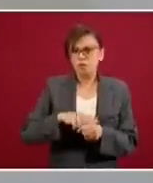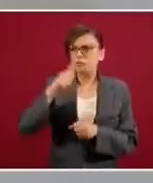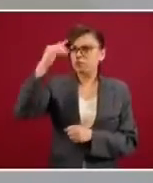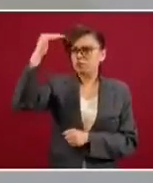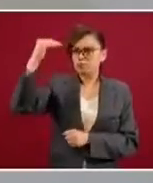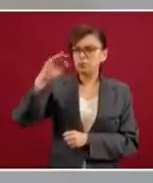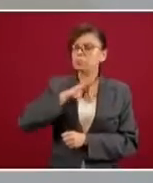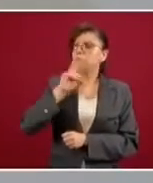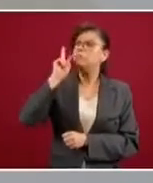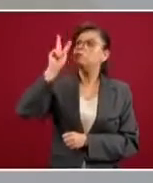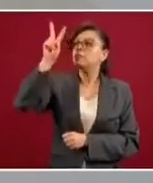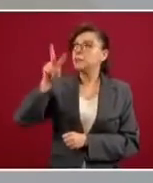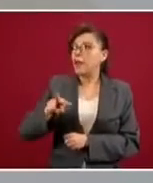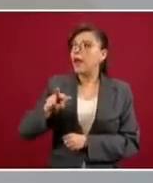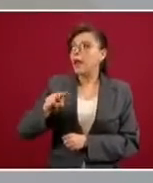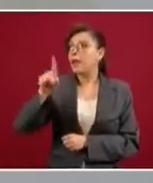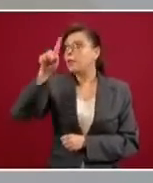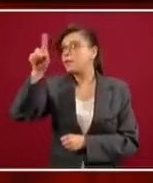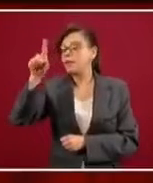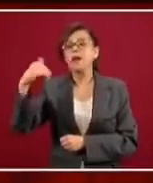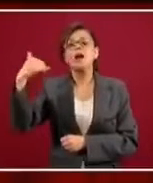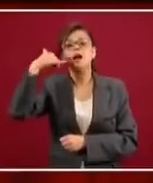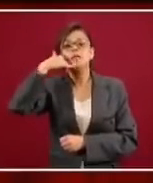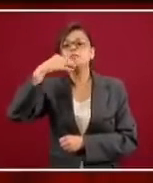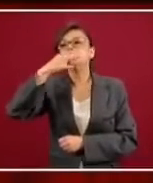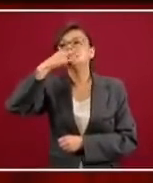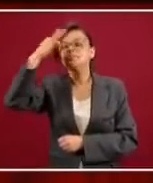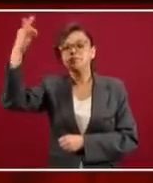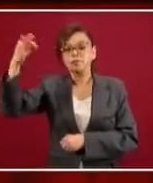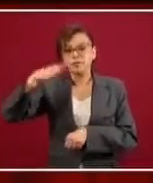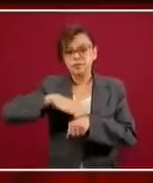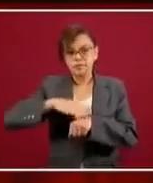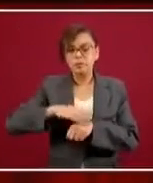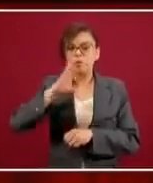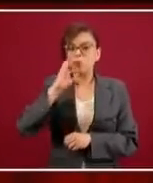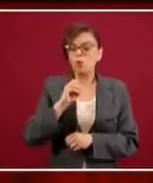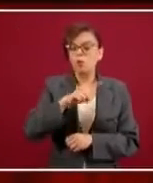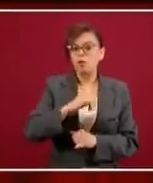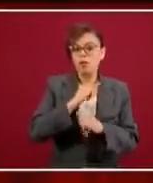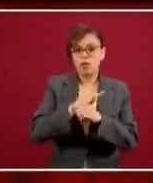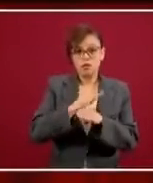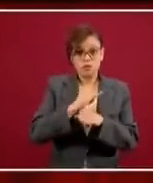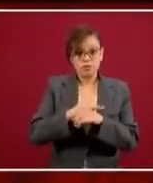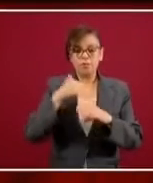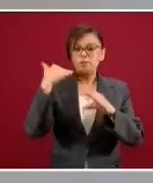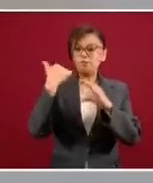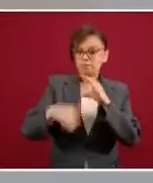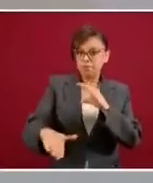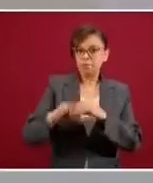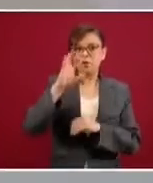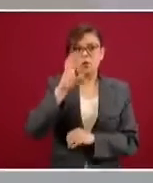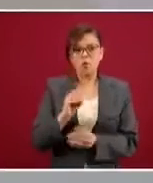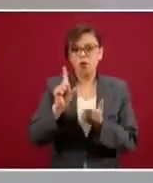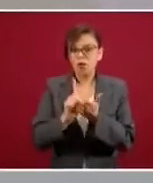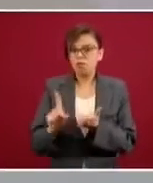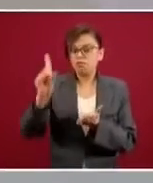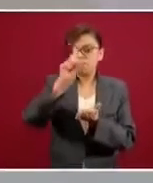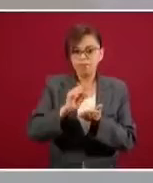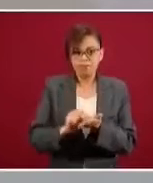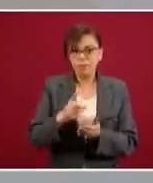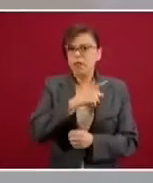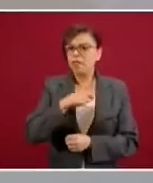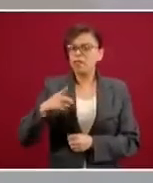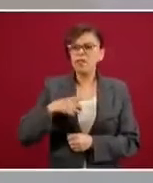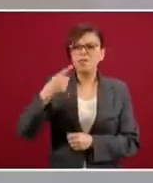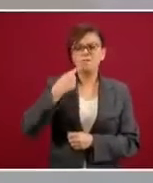que hablen o que manden un correo electrónico. También existe un mecanismo por Twitter, que lo denuncien. No se justifica